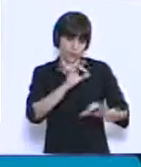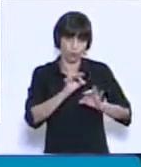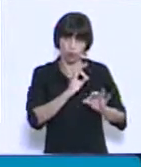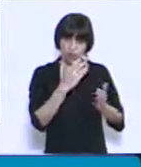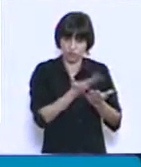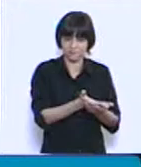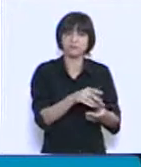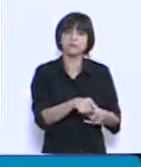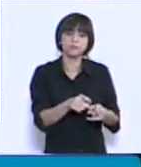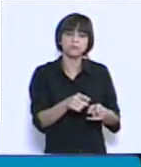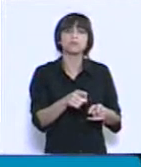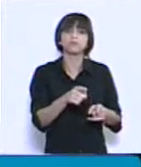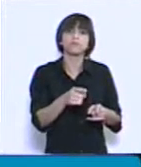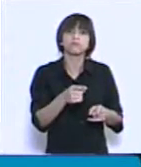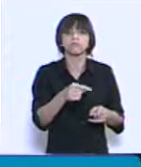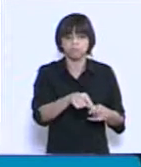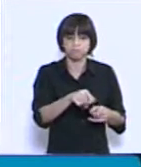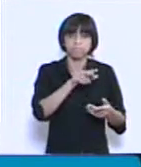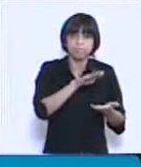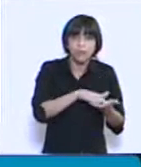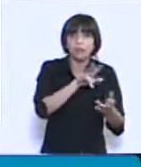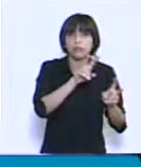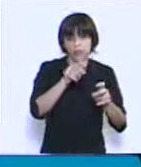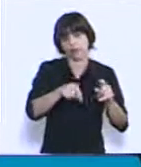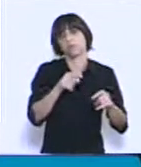solamente habla de la asignación universal,